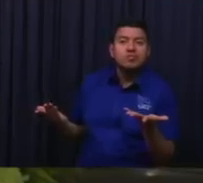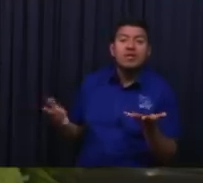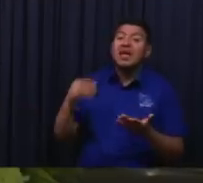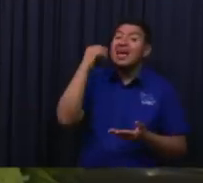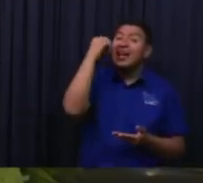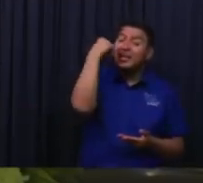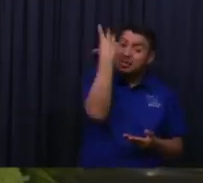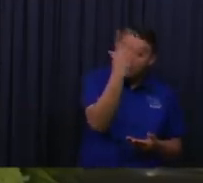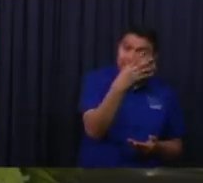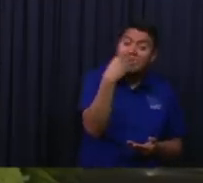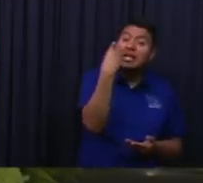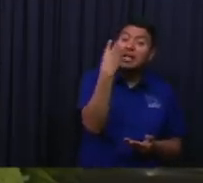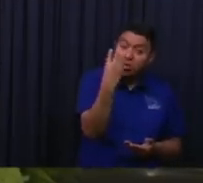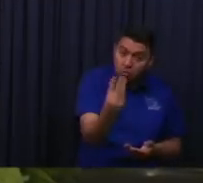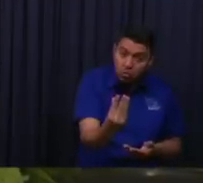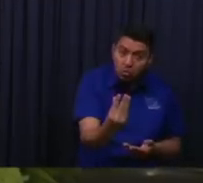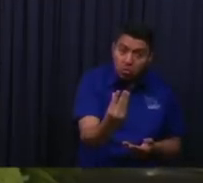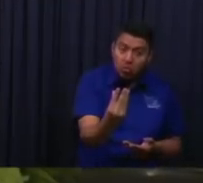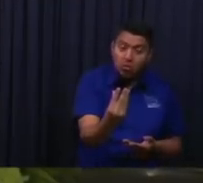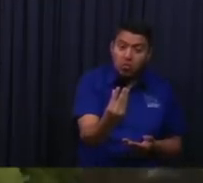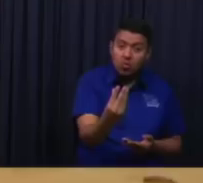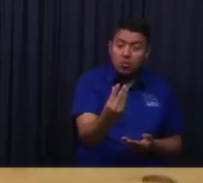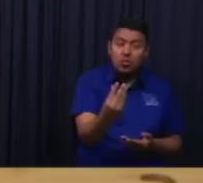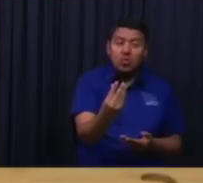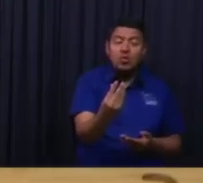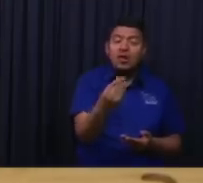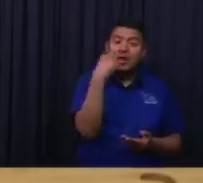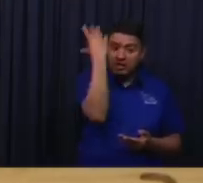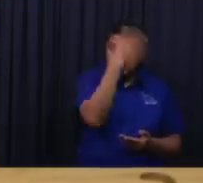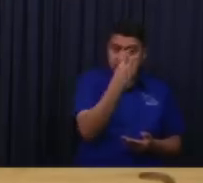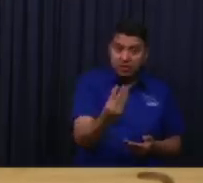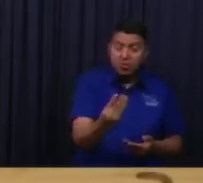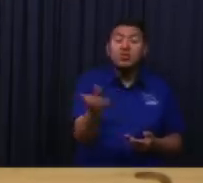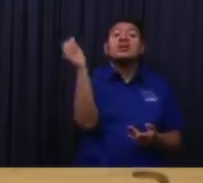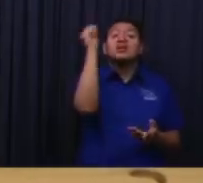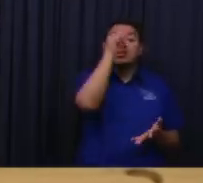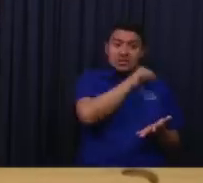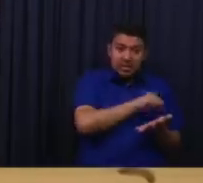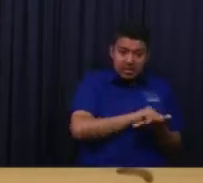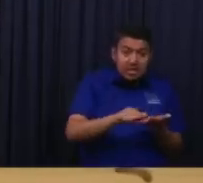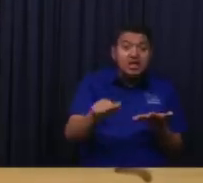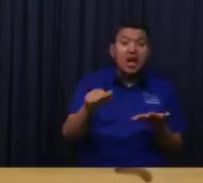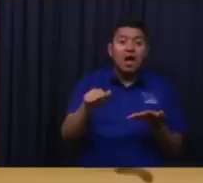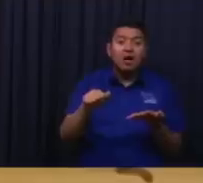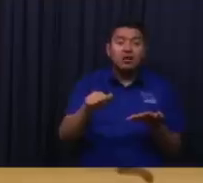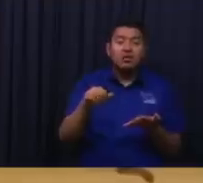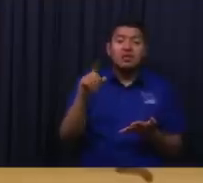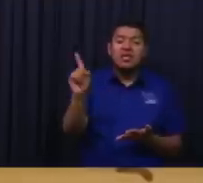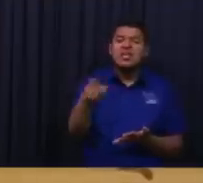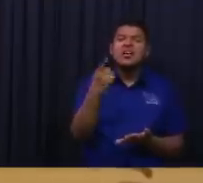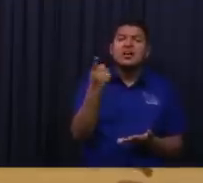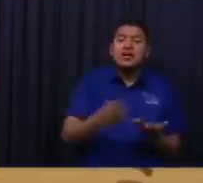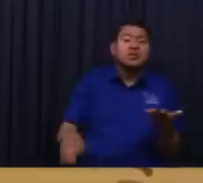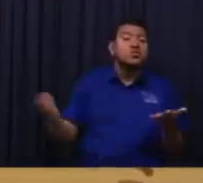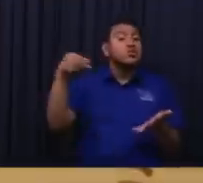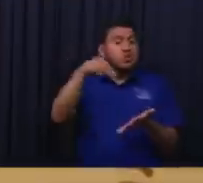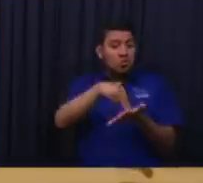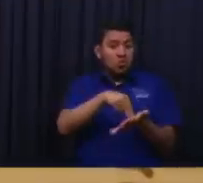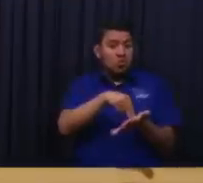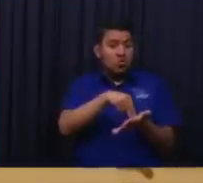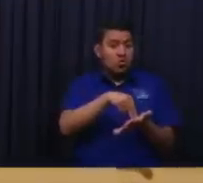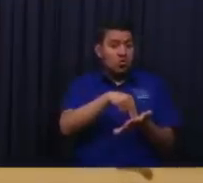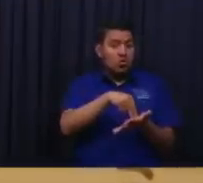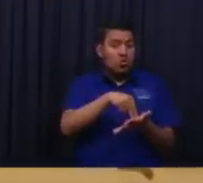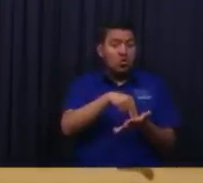El Espíritu. Y dice la Biblia: el Espíritu es santidad. ¿Quién resucitó a Jesús?